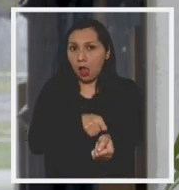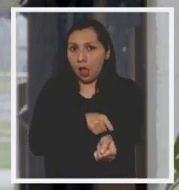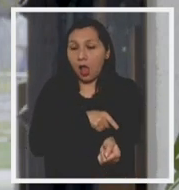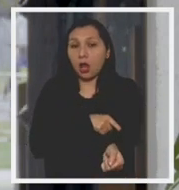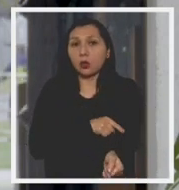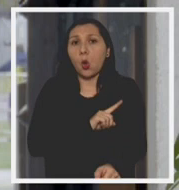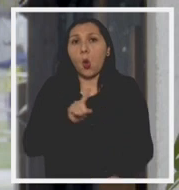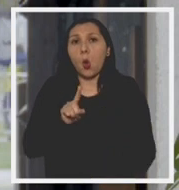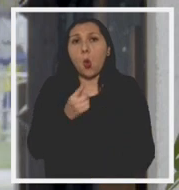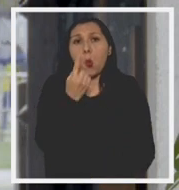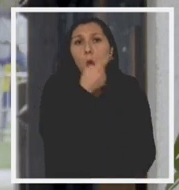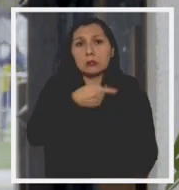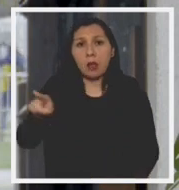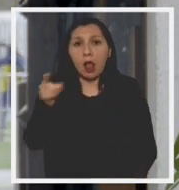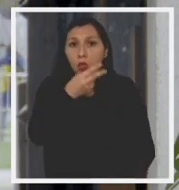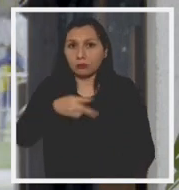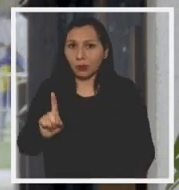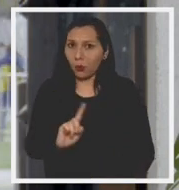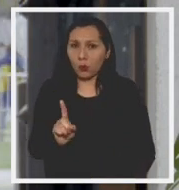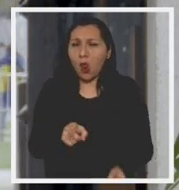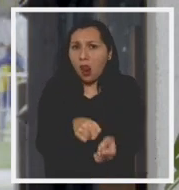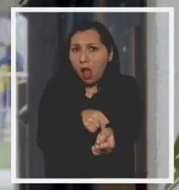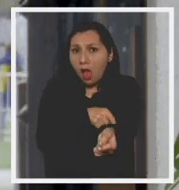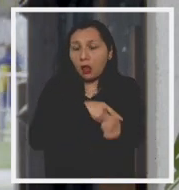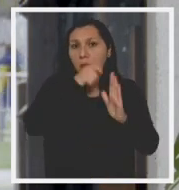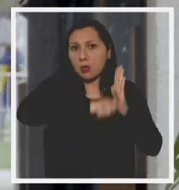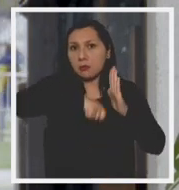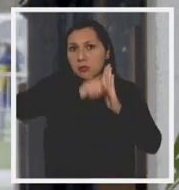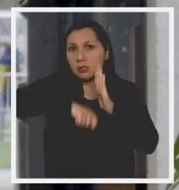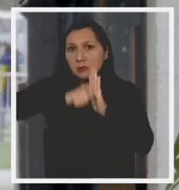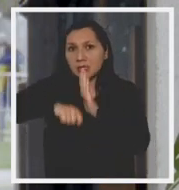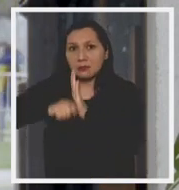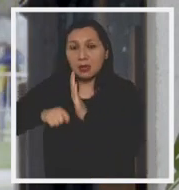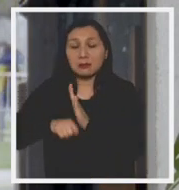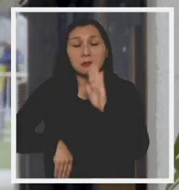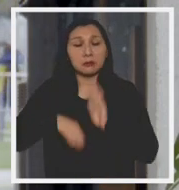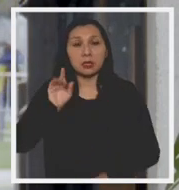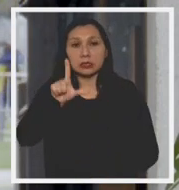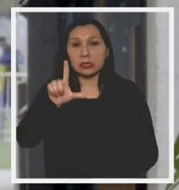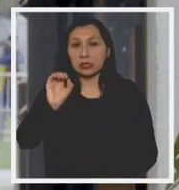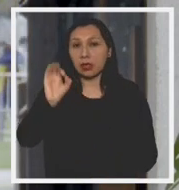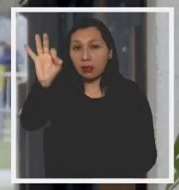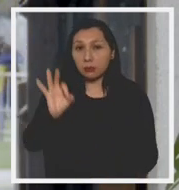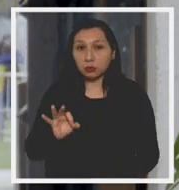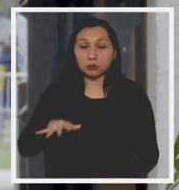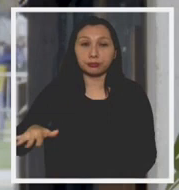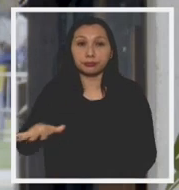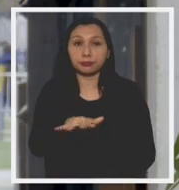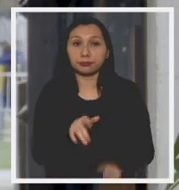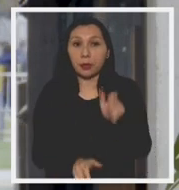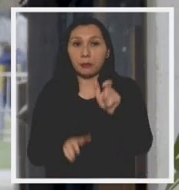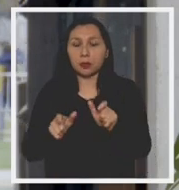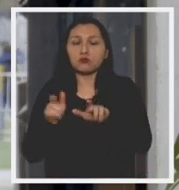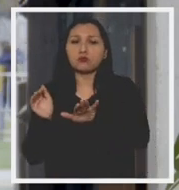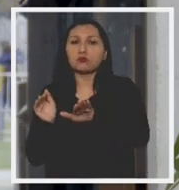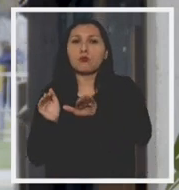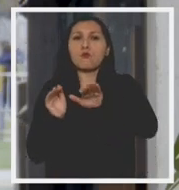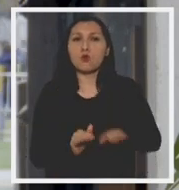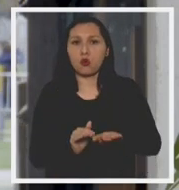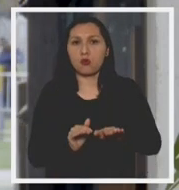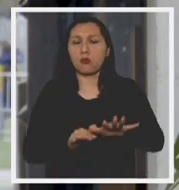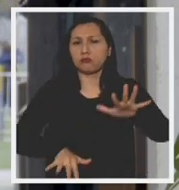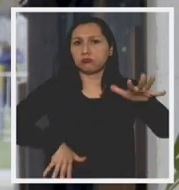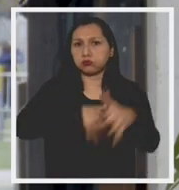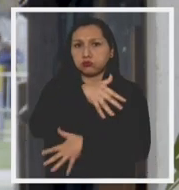que no fue 1 o 2 semanas, sino de meses y meses, en que más del 70% de la población apoyó